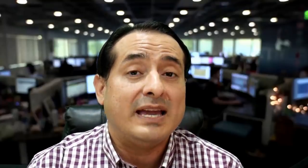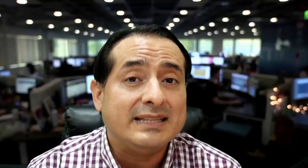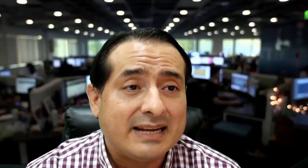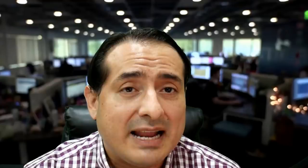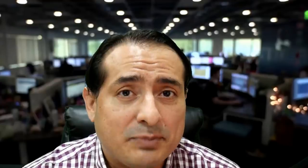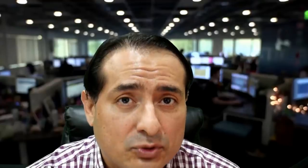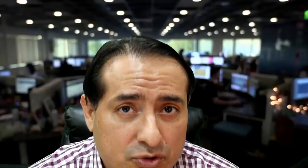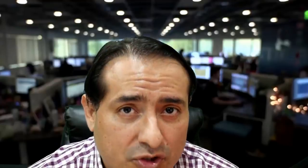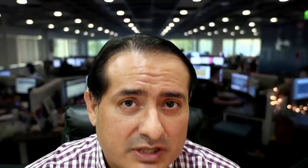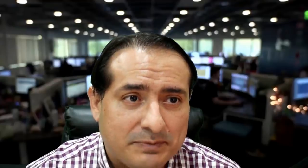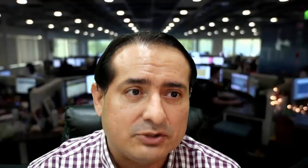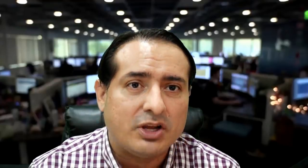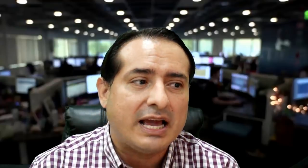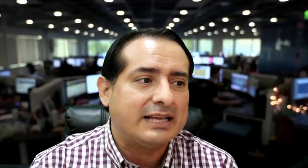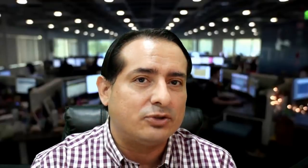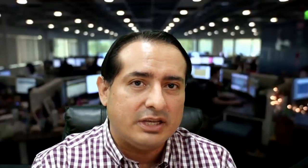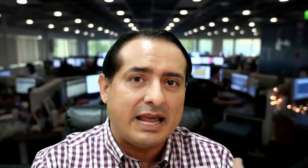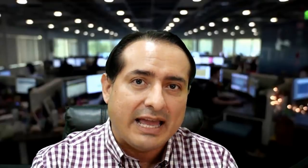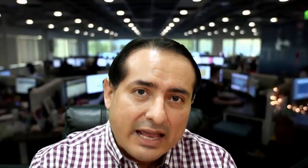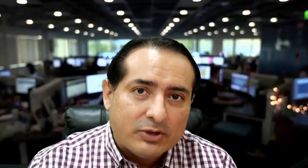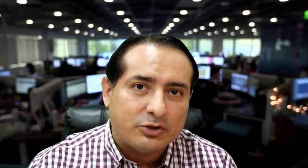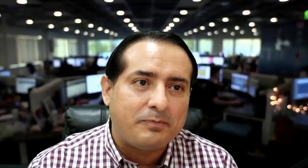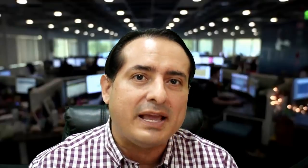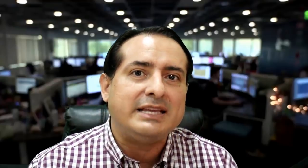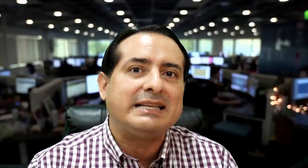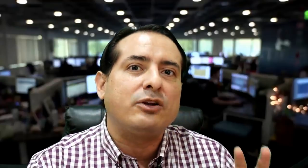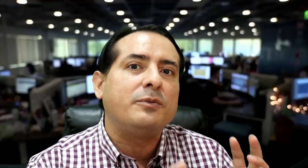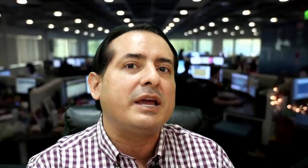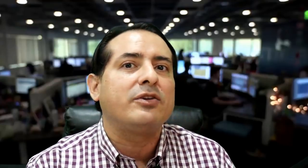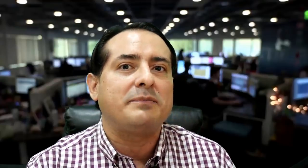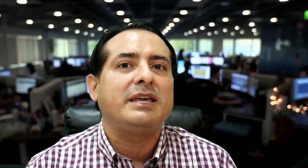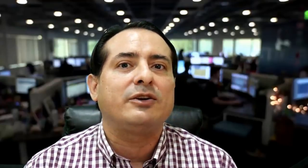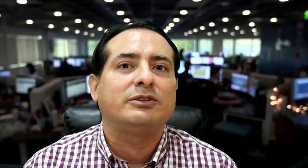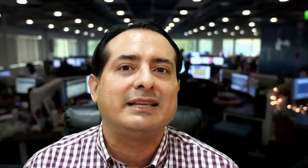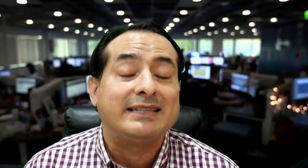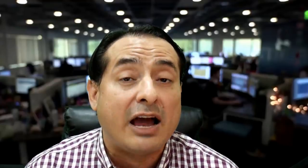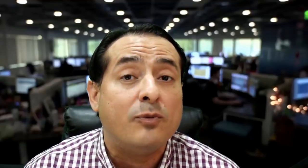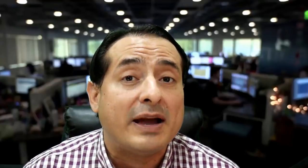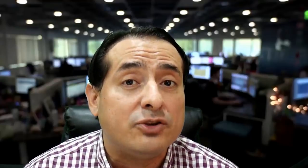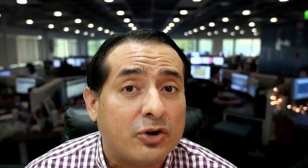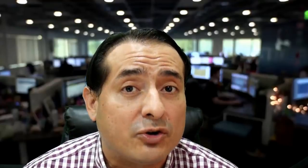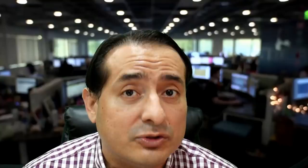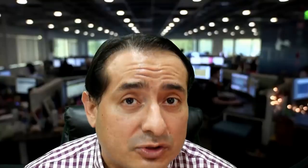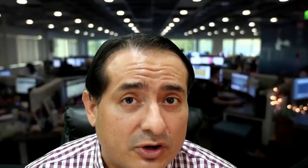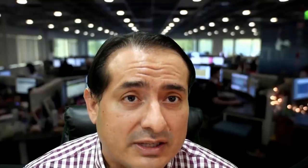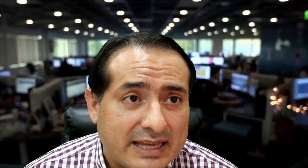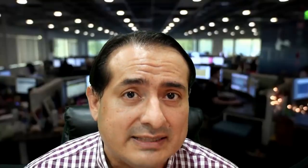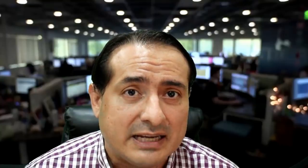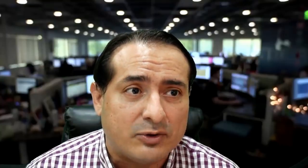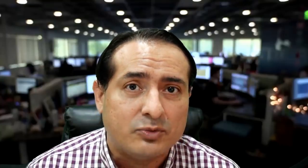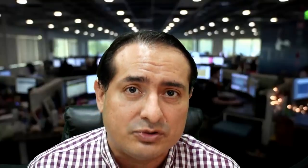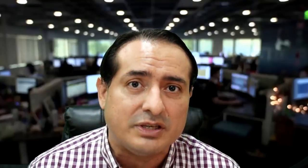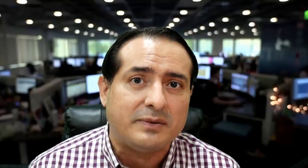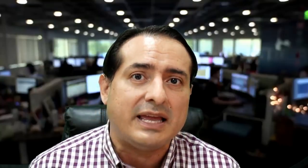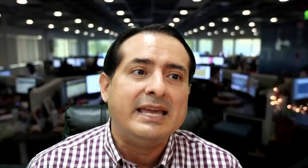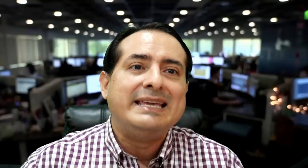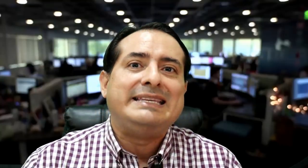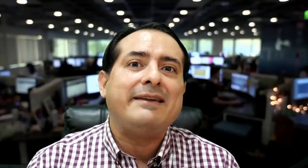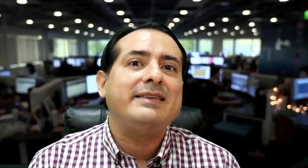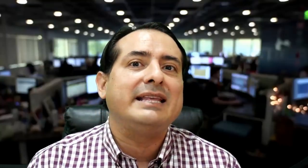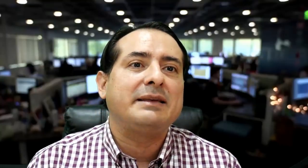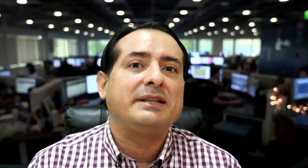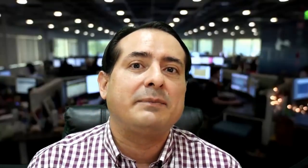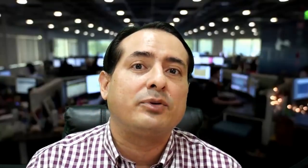entre la producción del precio de la gasolina en nuestro país el gobierno de mexico tendrá un mayor control de este combustible